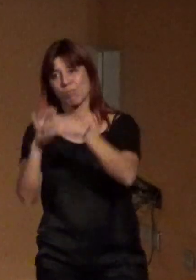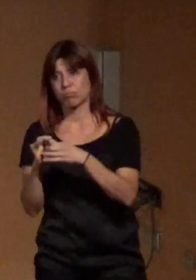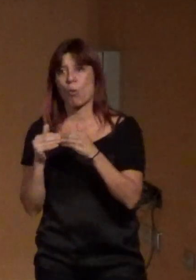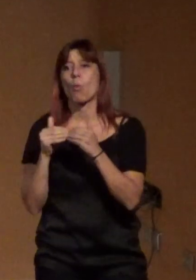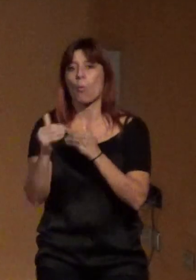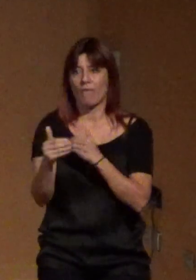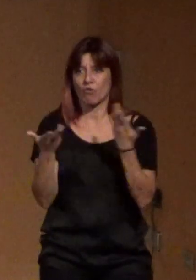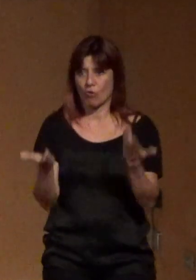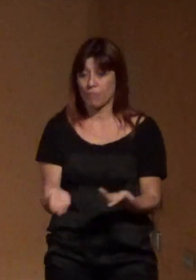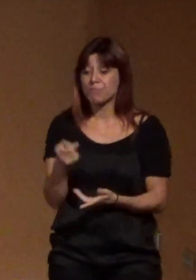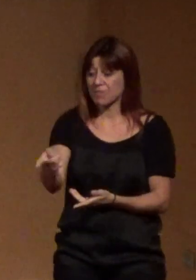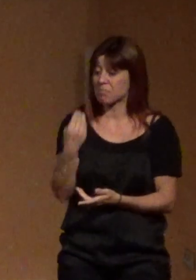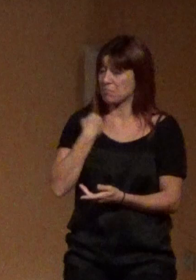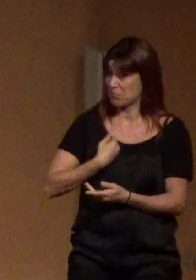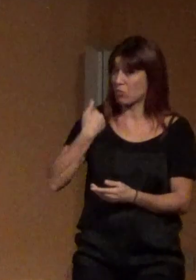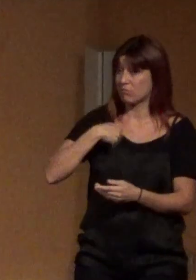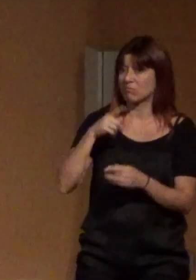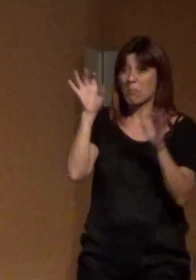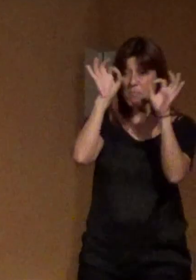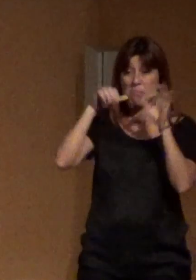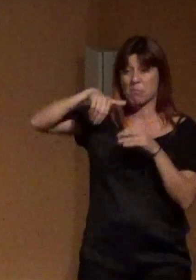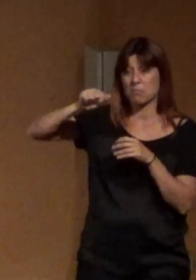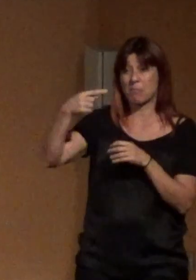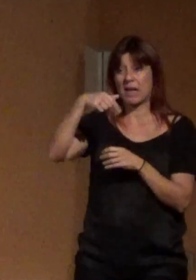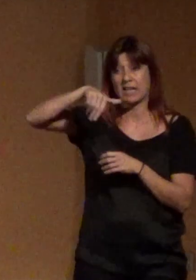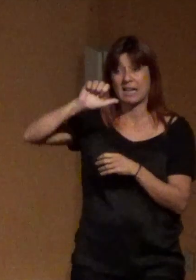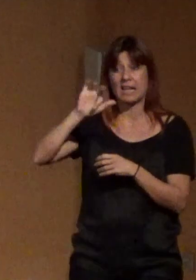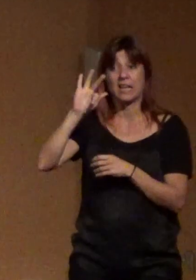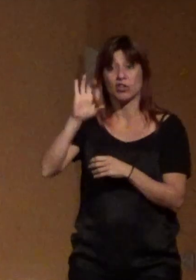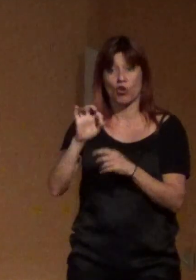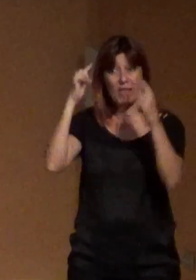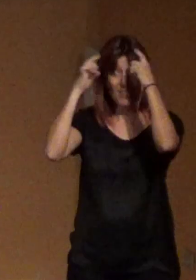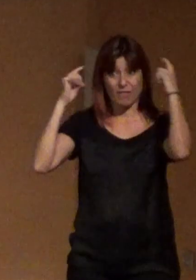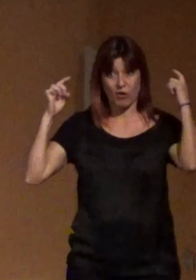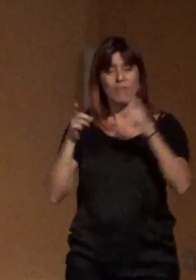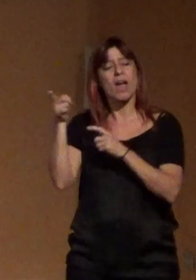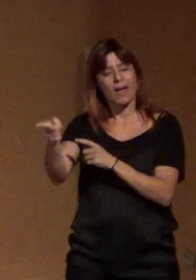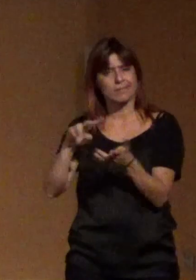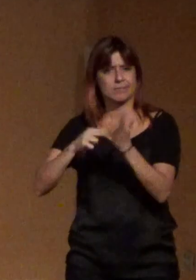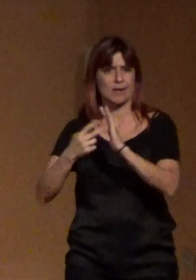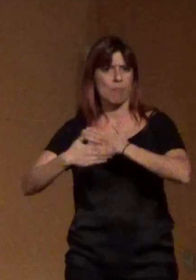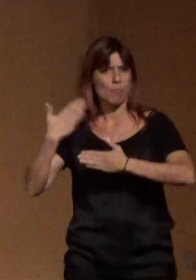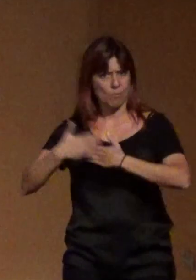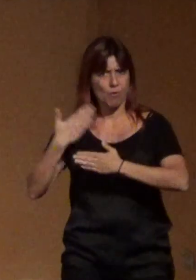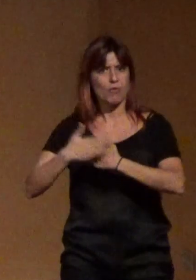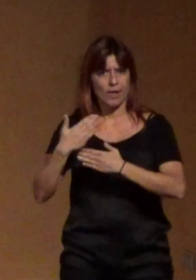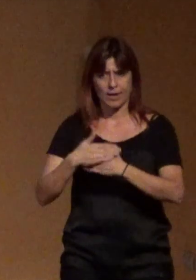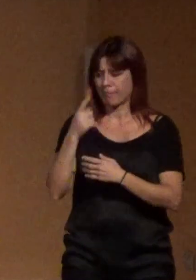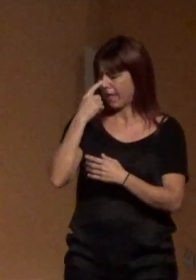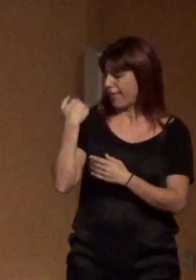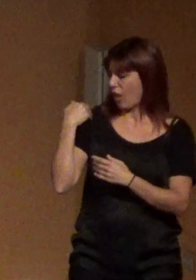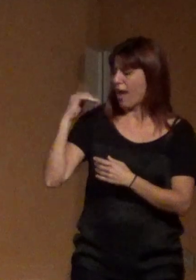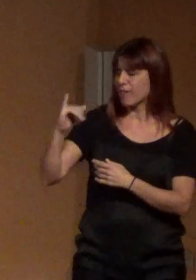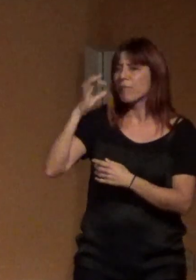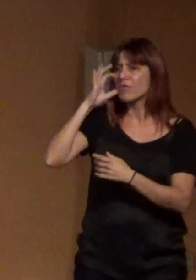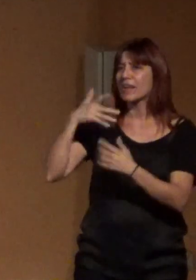De ellas es la magnetoencefalografía, que es una técnica pues bastante moderna, que la teníamos hace unos años, pero unos aparatos que había, que estaba en